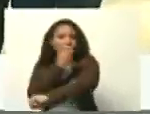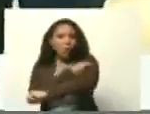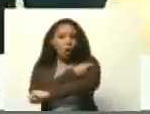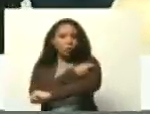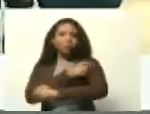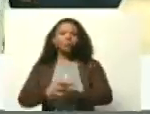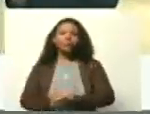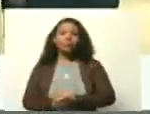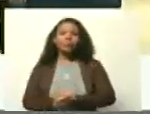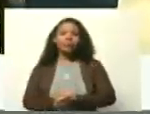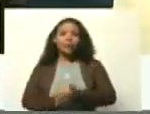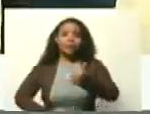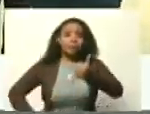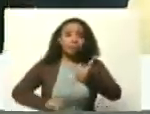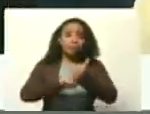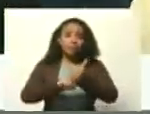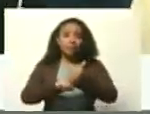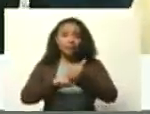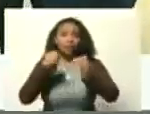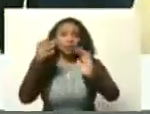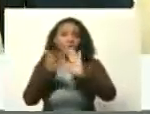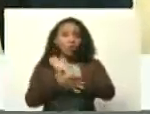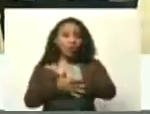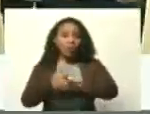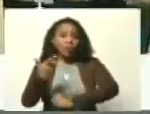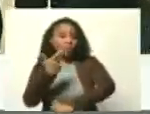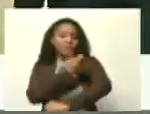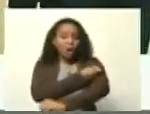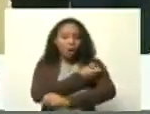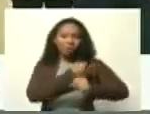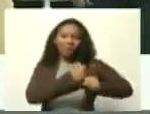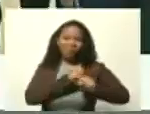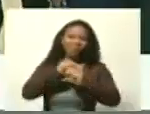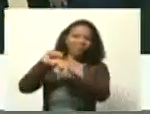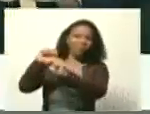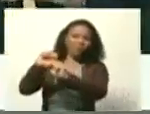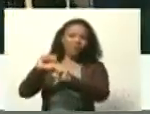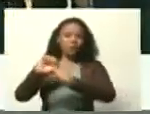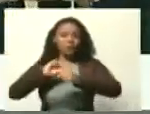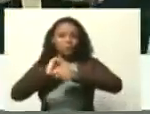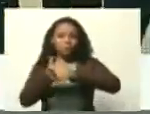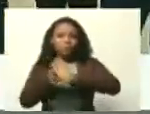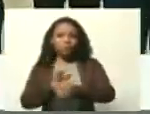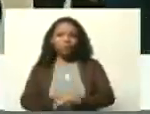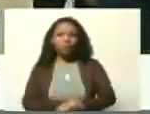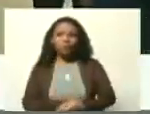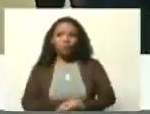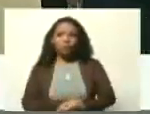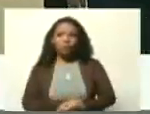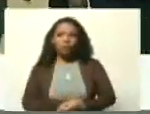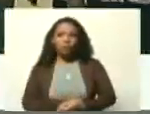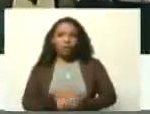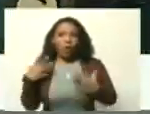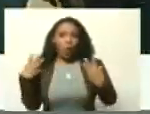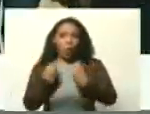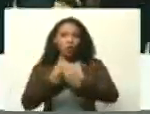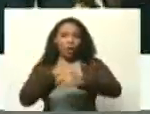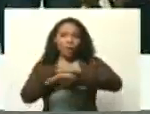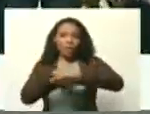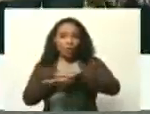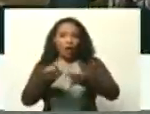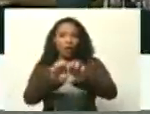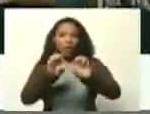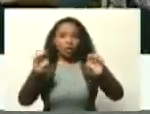y refuerzo de la vacuna contra el COVID-19. Bueno, me acompaña la ministra de Educación, la ministra